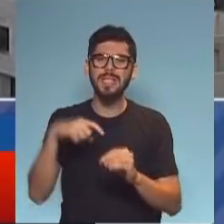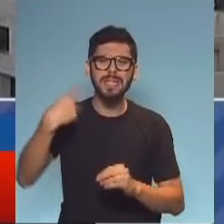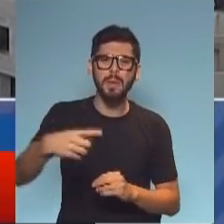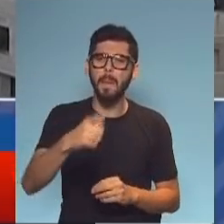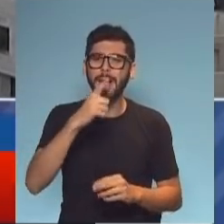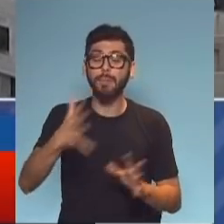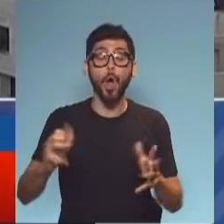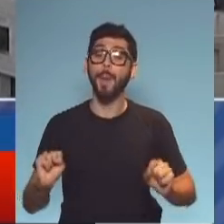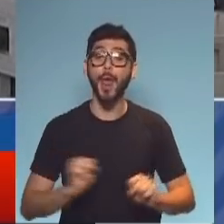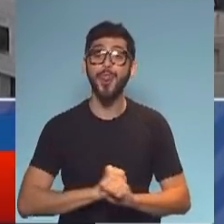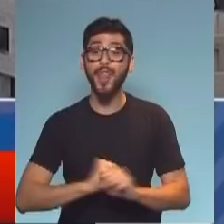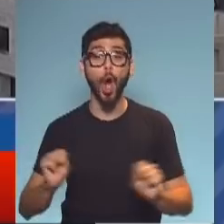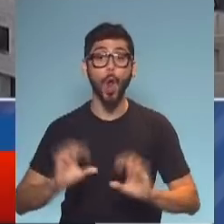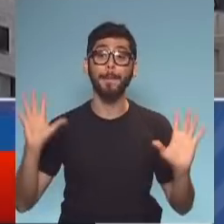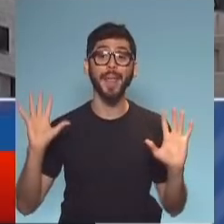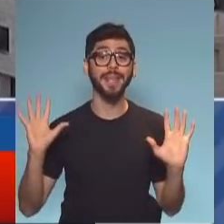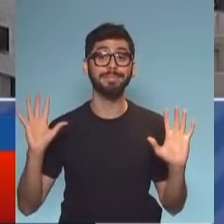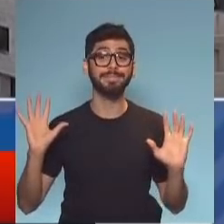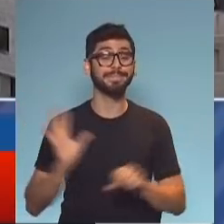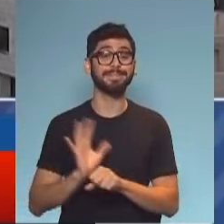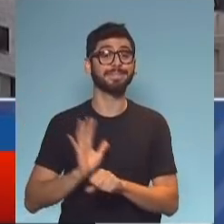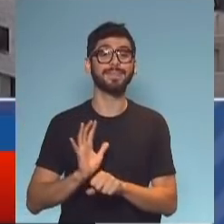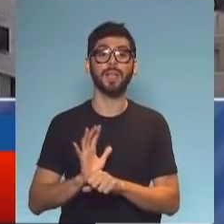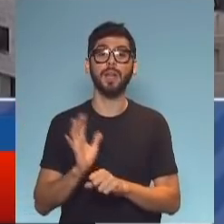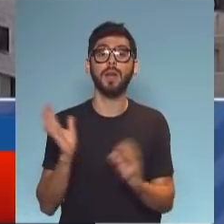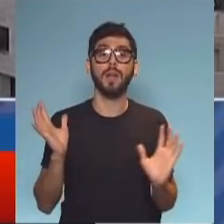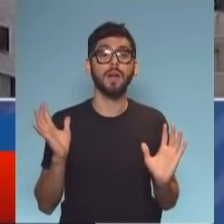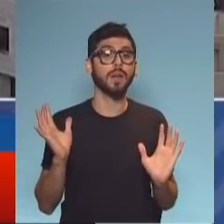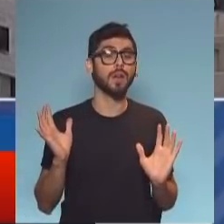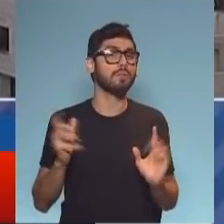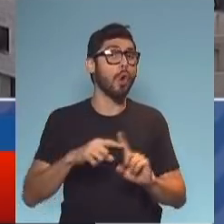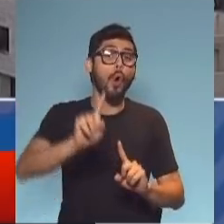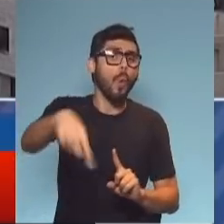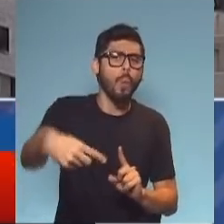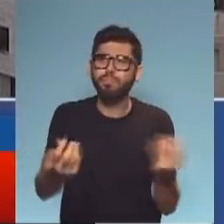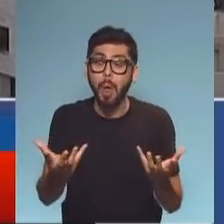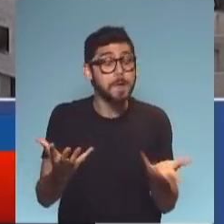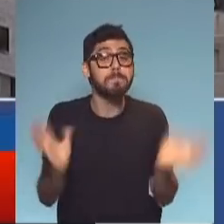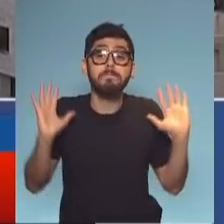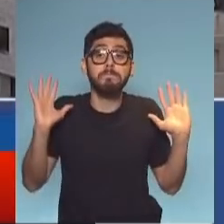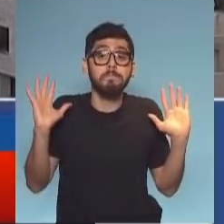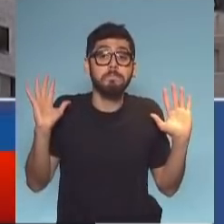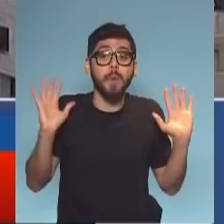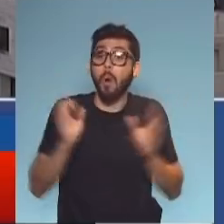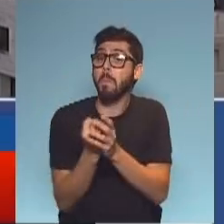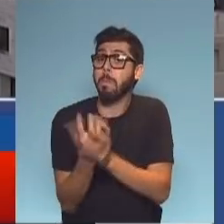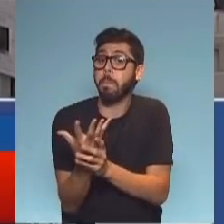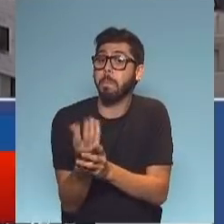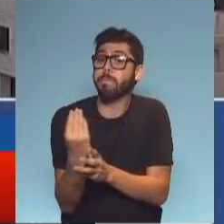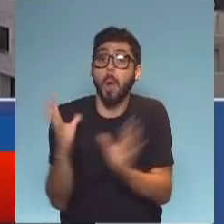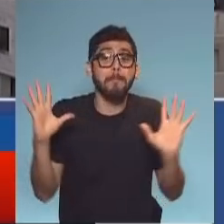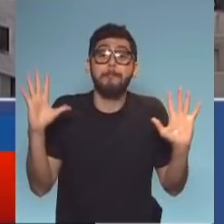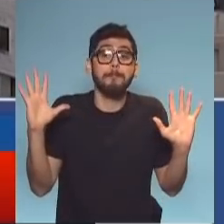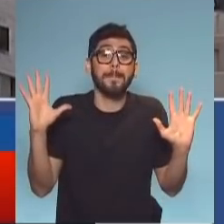así repentinamente, como si no tuviera ningún motivo ni ningún origen.